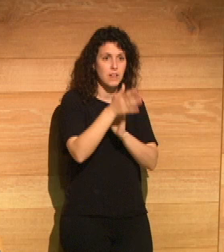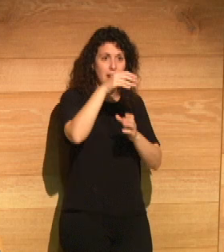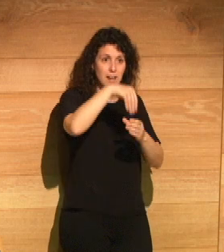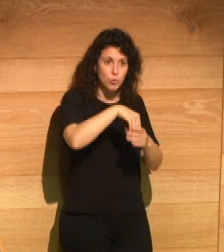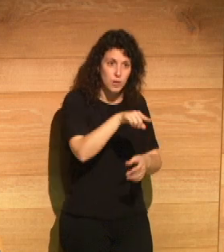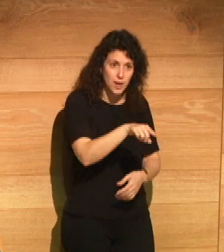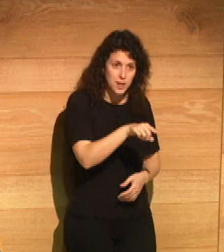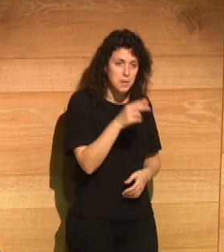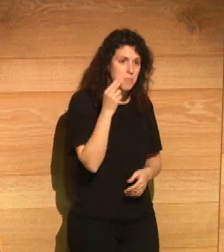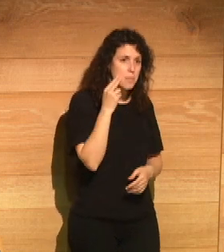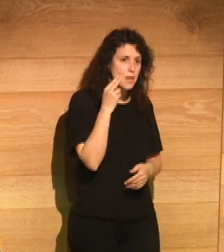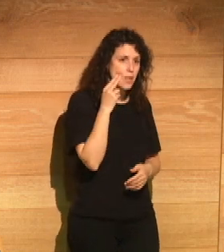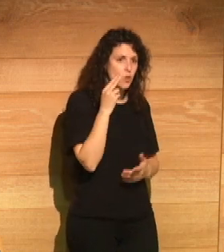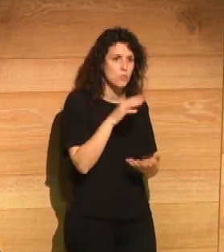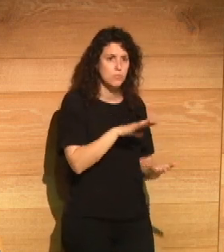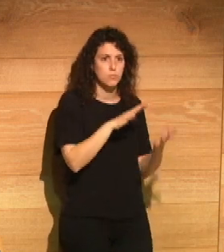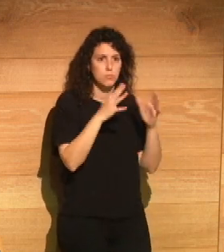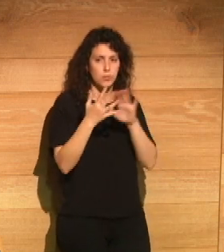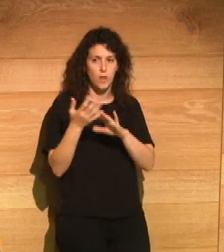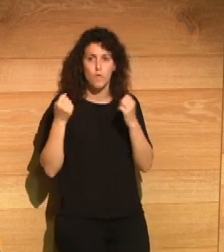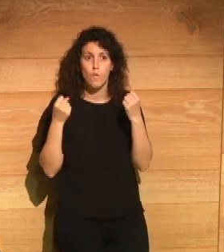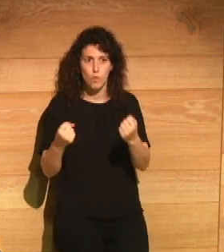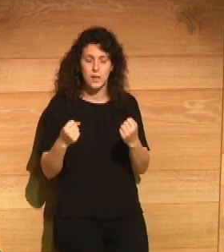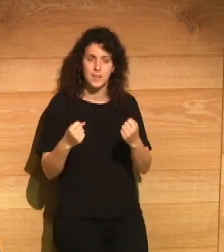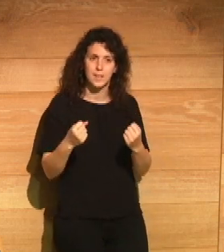no podía hacerlo atmosféricamente más potente.